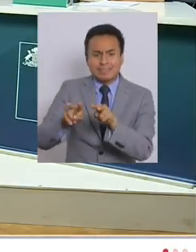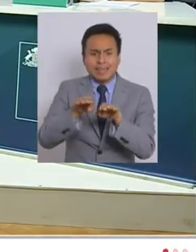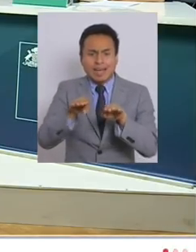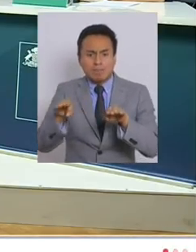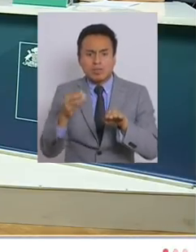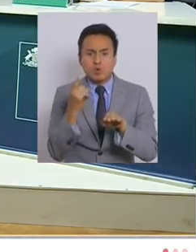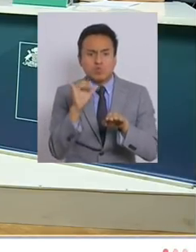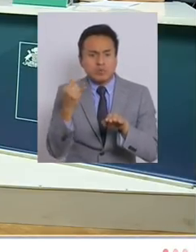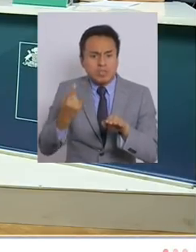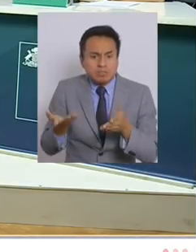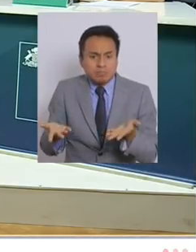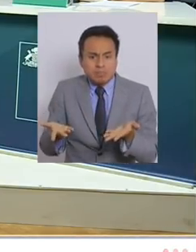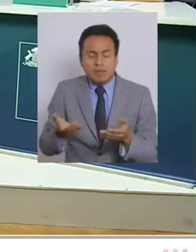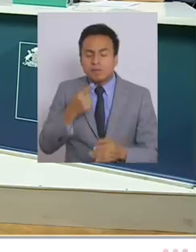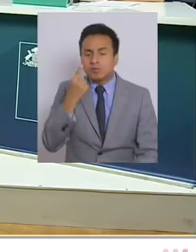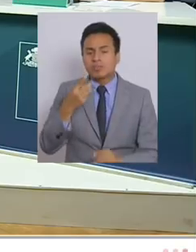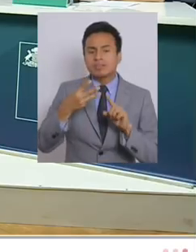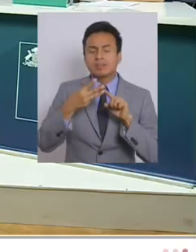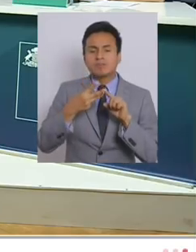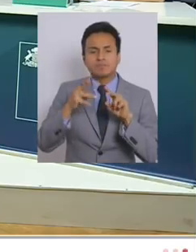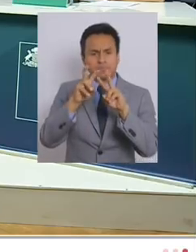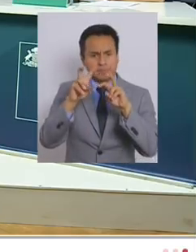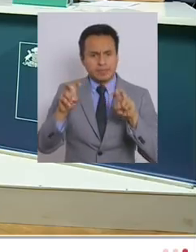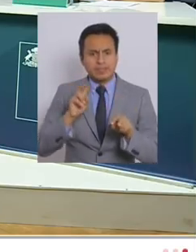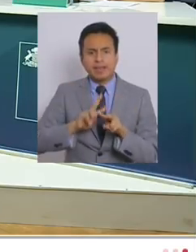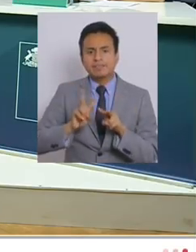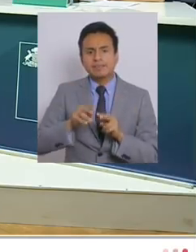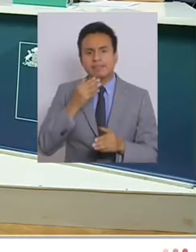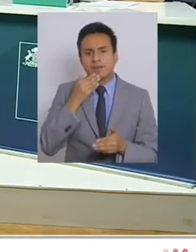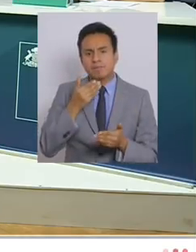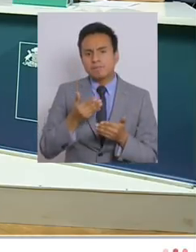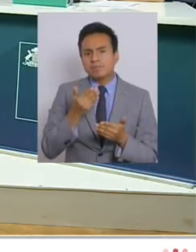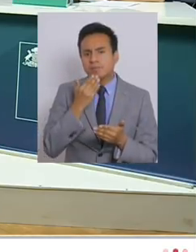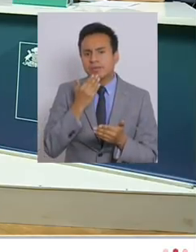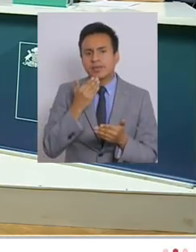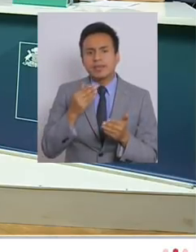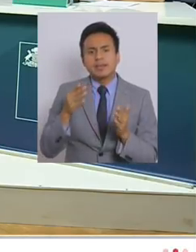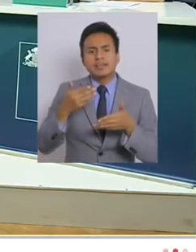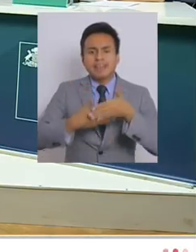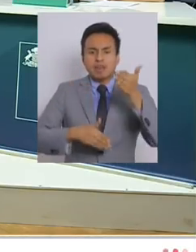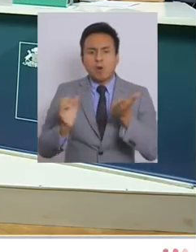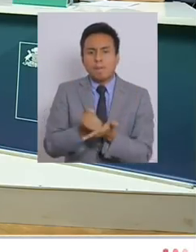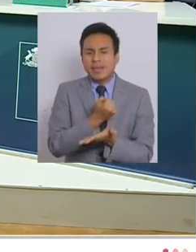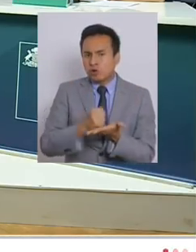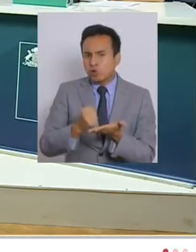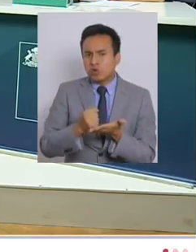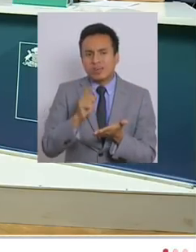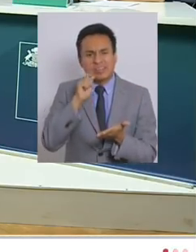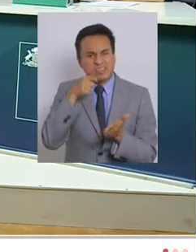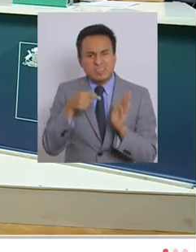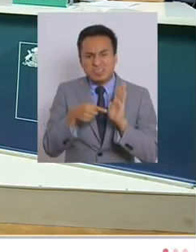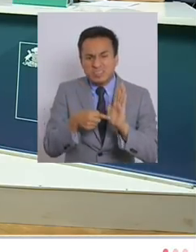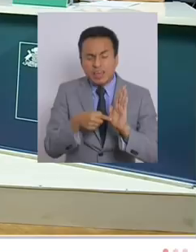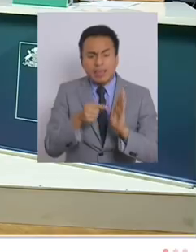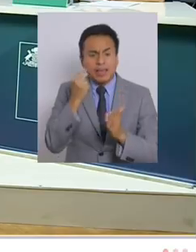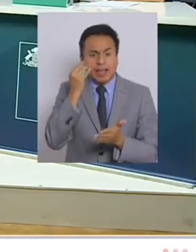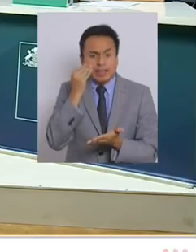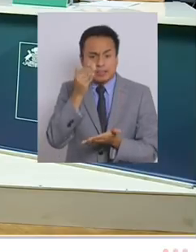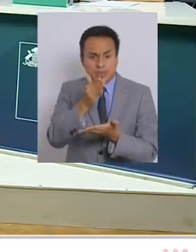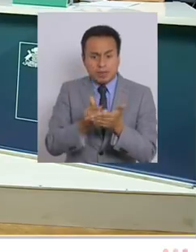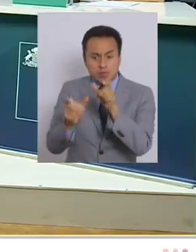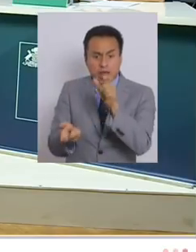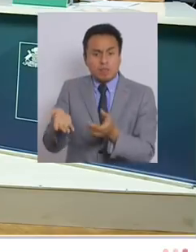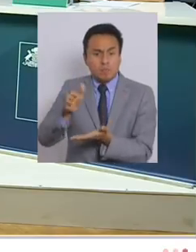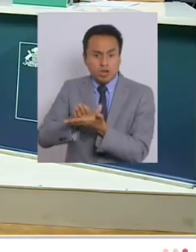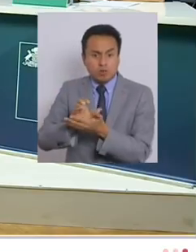camas uci tercero viniste a preguntar sobre este análisis que se realiza también en el diario 'el mercurio' y de mercurio digo que señala que casi la mitad de los muertos